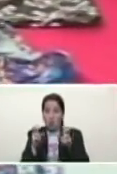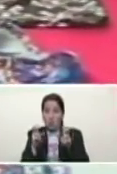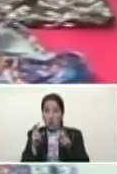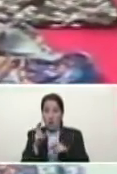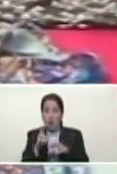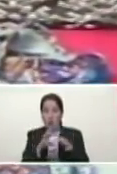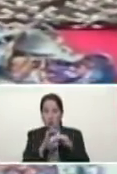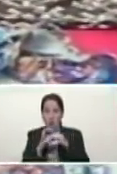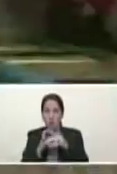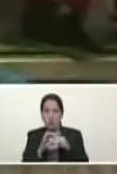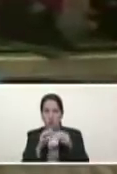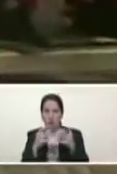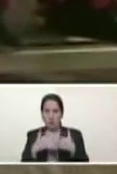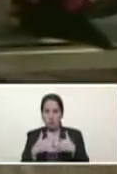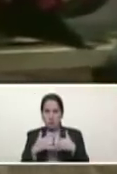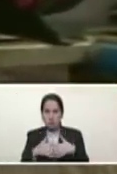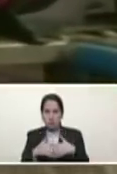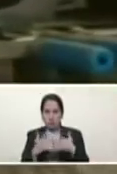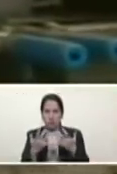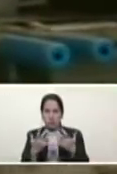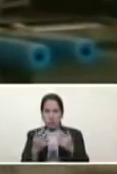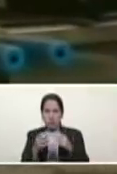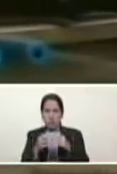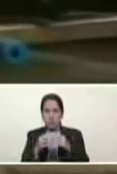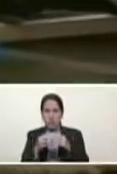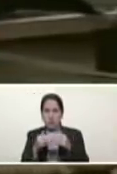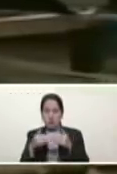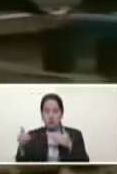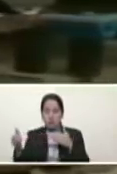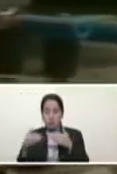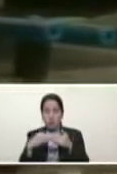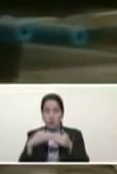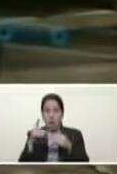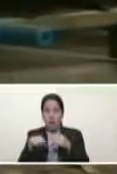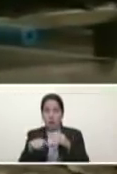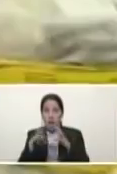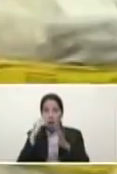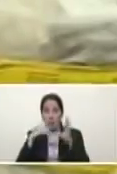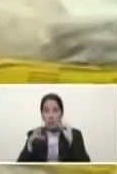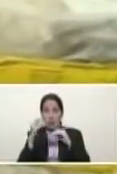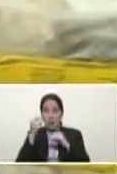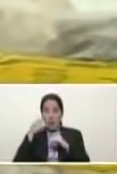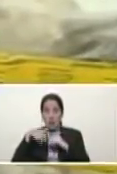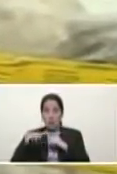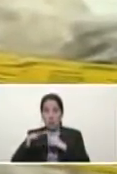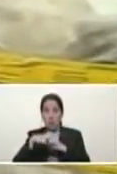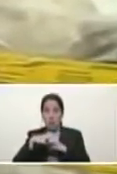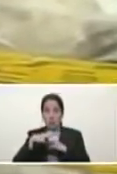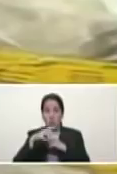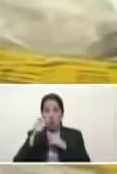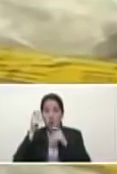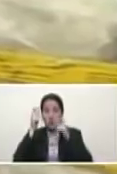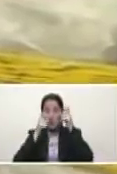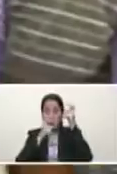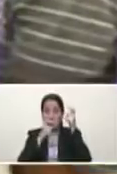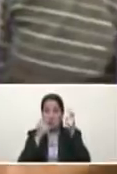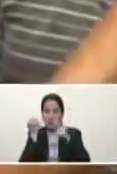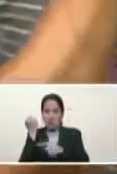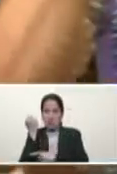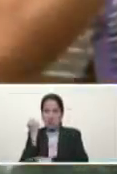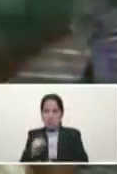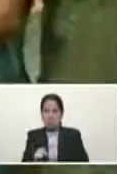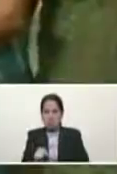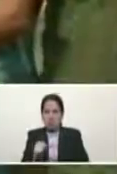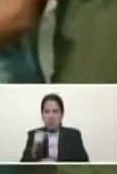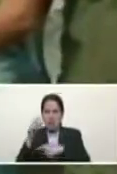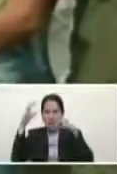de Investigación, Capacitación y Extensión. Nuestro pueblo chavista y revolucionario no le para la